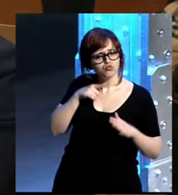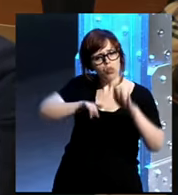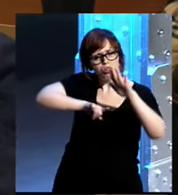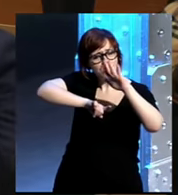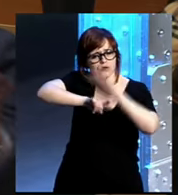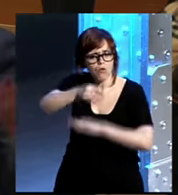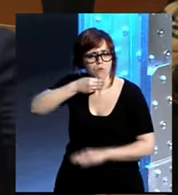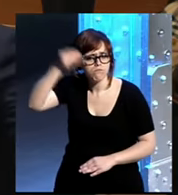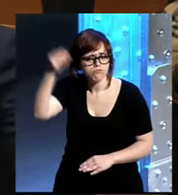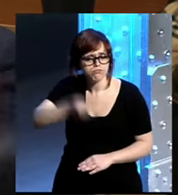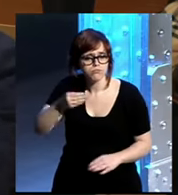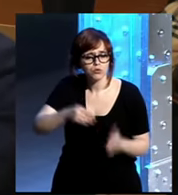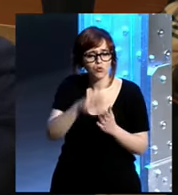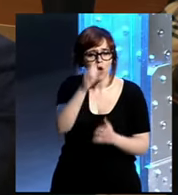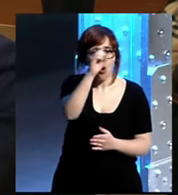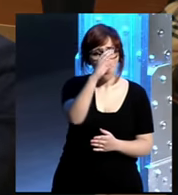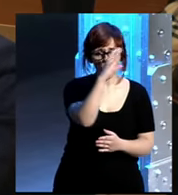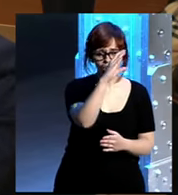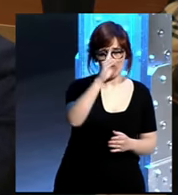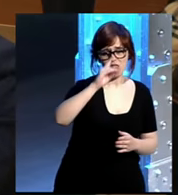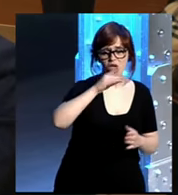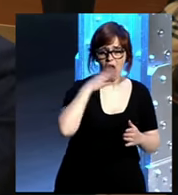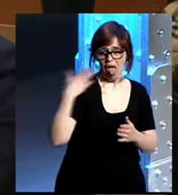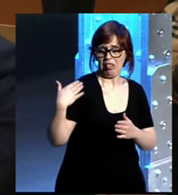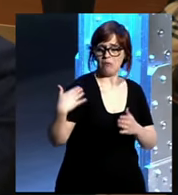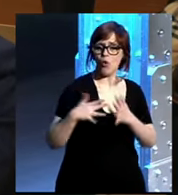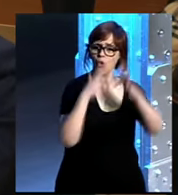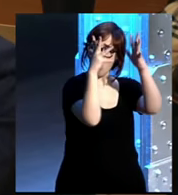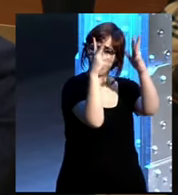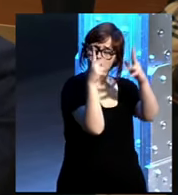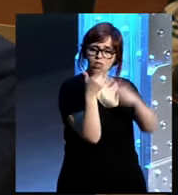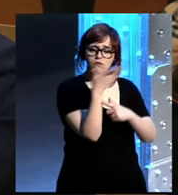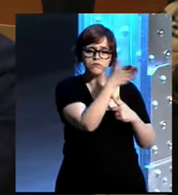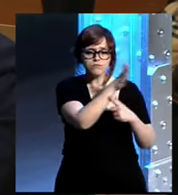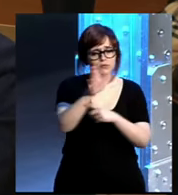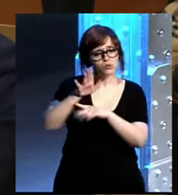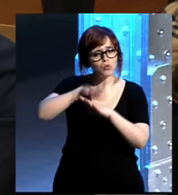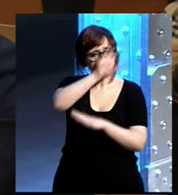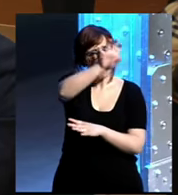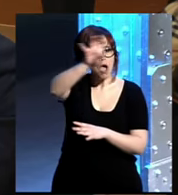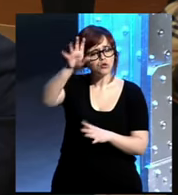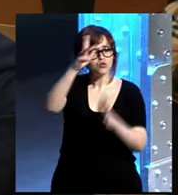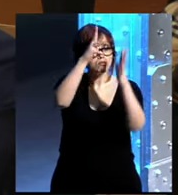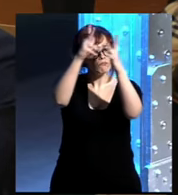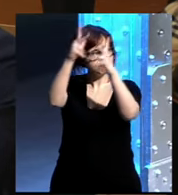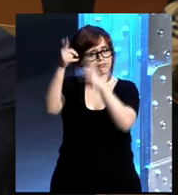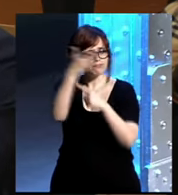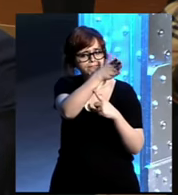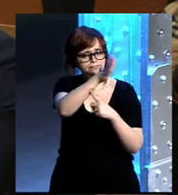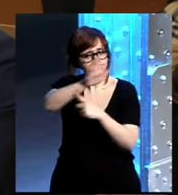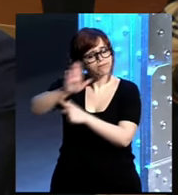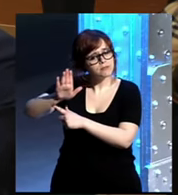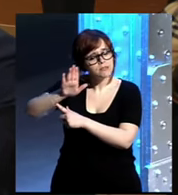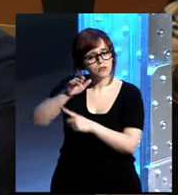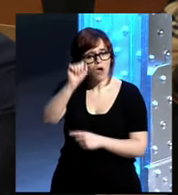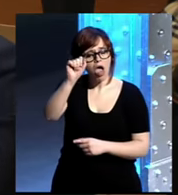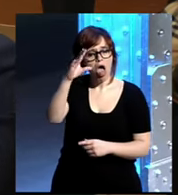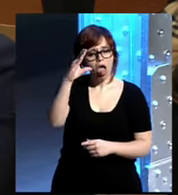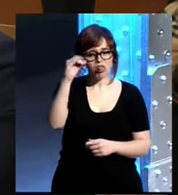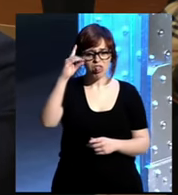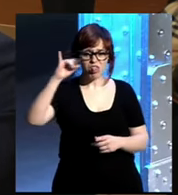caso de España, sino que la OCDE acaba de hacer públicas todas las cifras de sus países miembros. Y la ECID en particular yo creo que ha estado